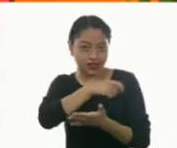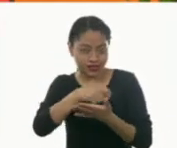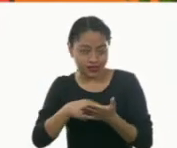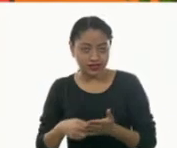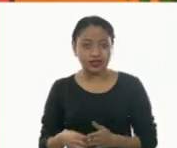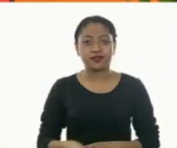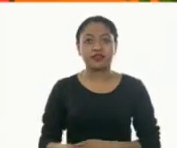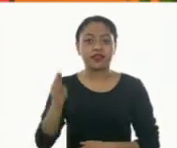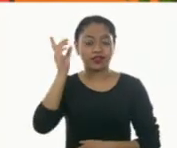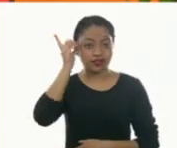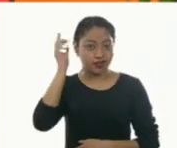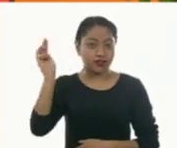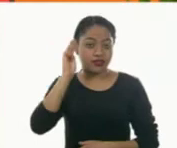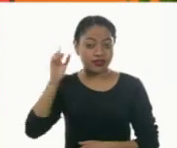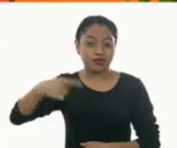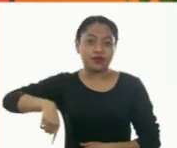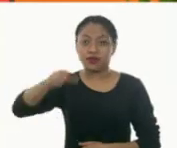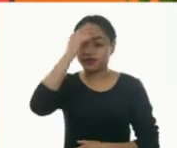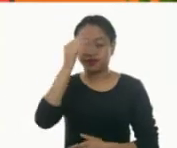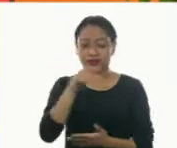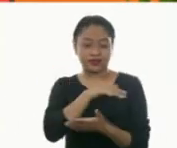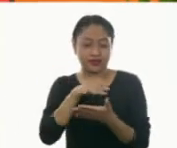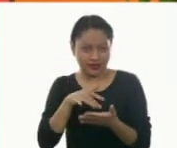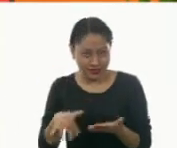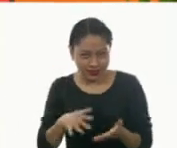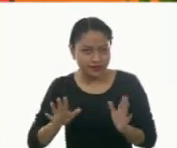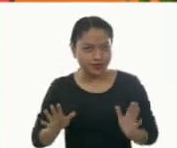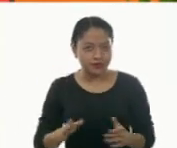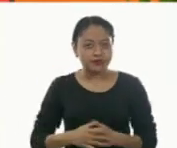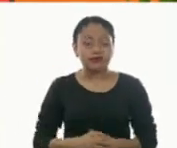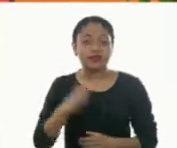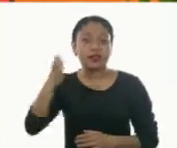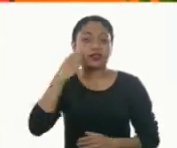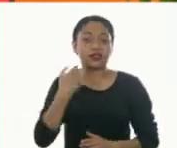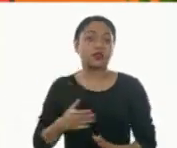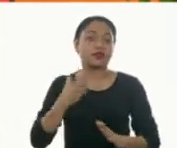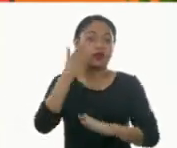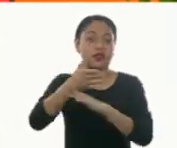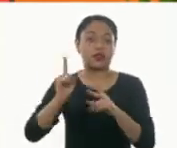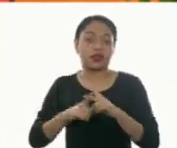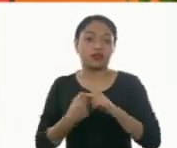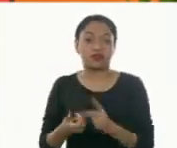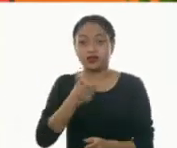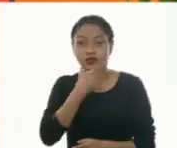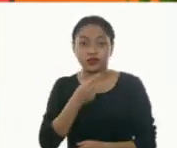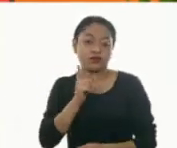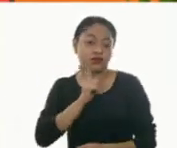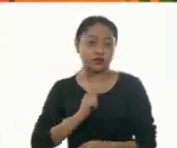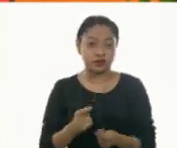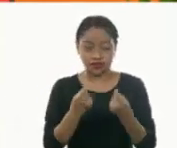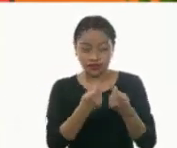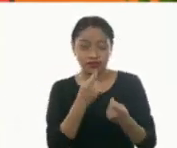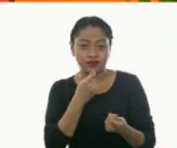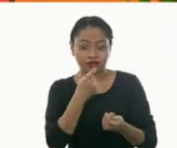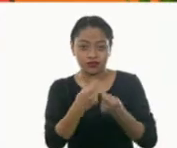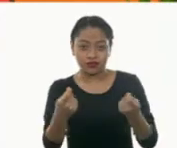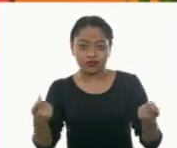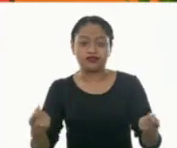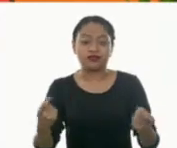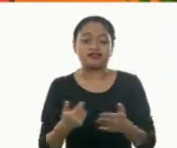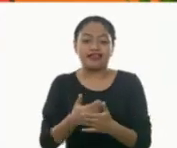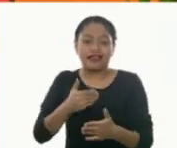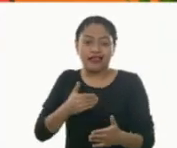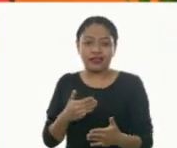discapacidad intelectual aprendan a leer. Al ingresar a la escuela, todas y todos como estudiantes tuvimos que pasar por